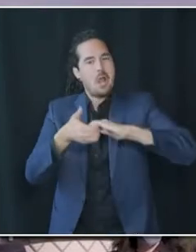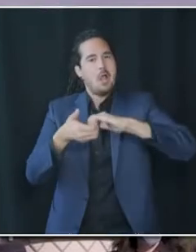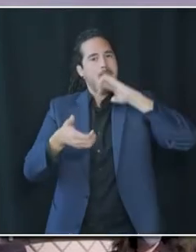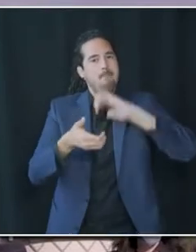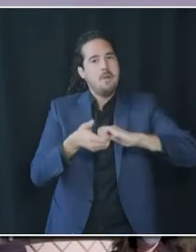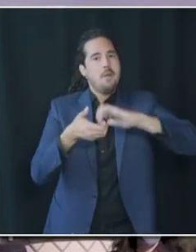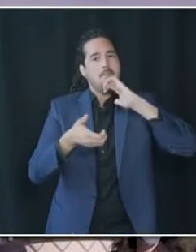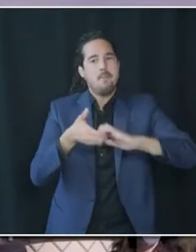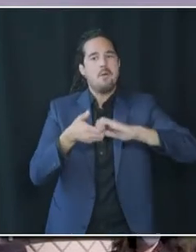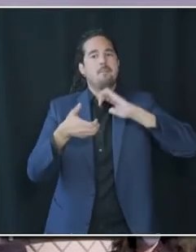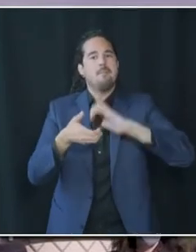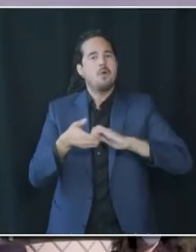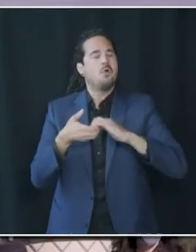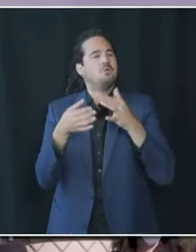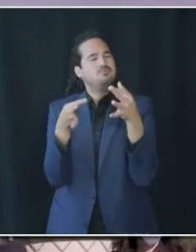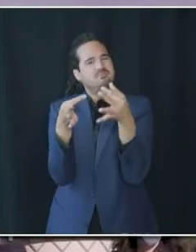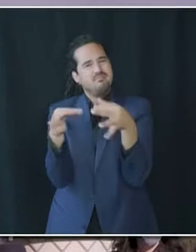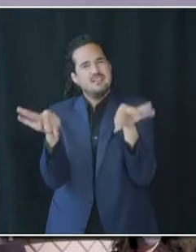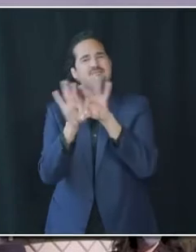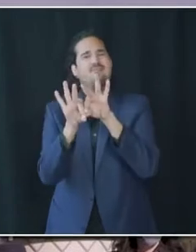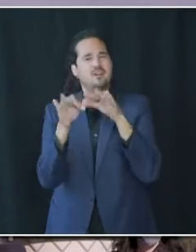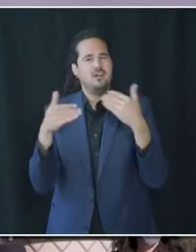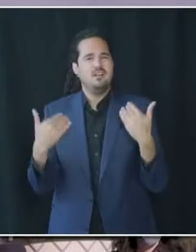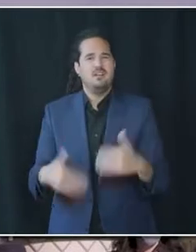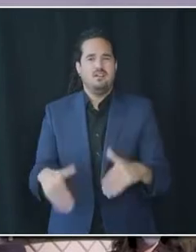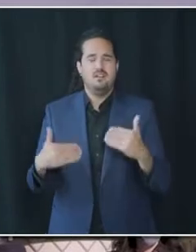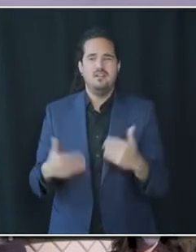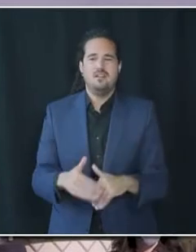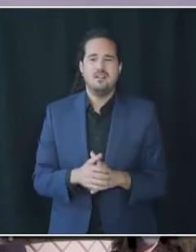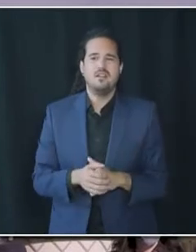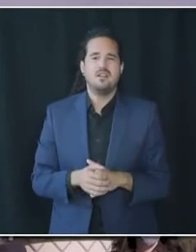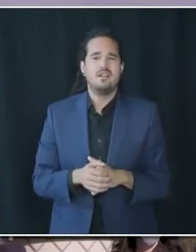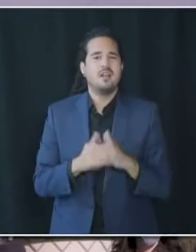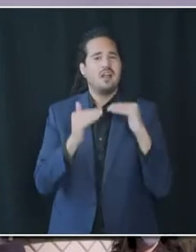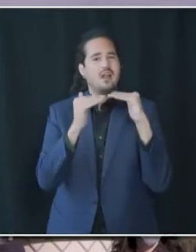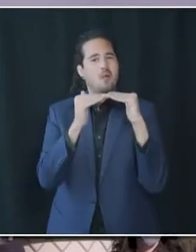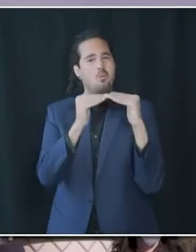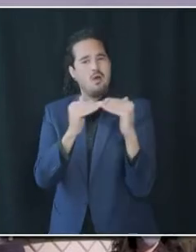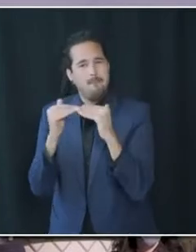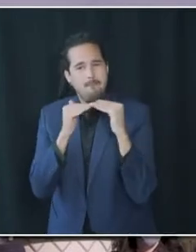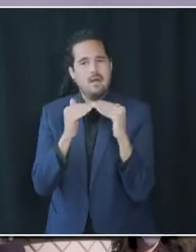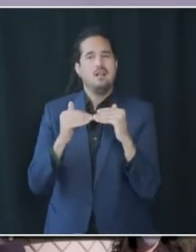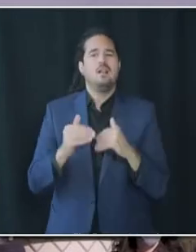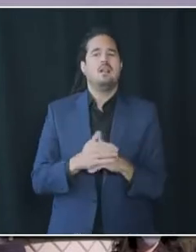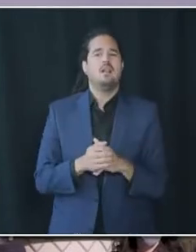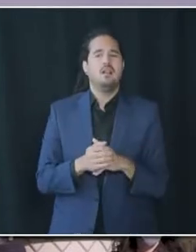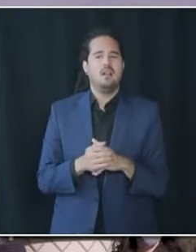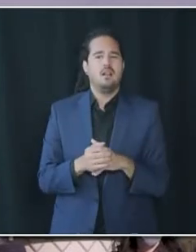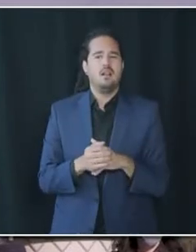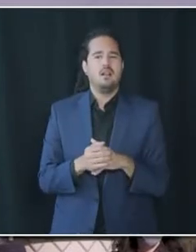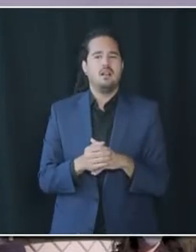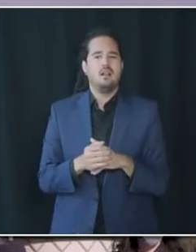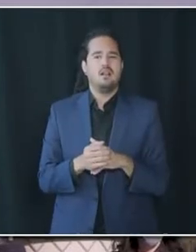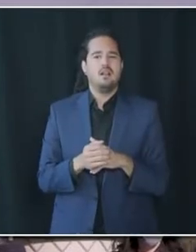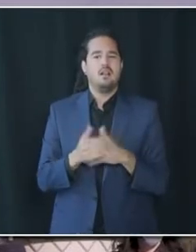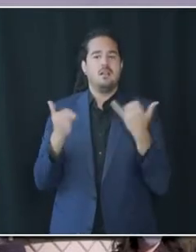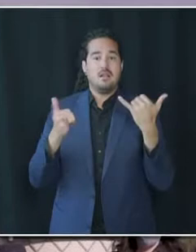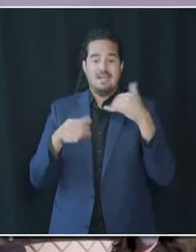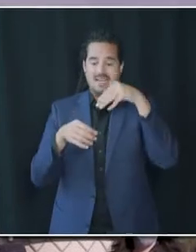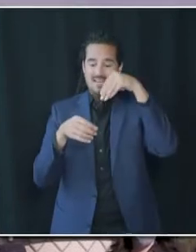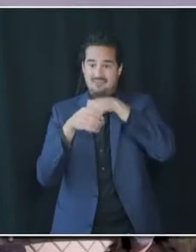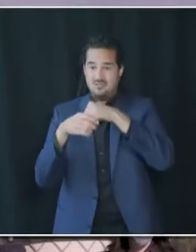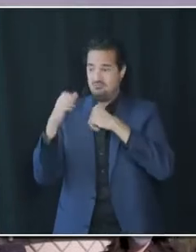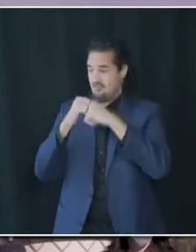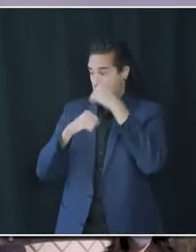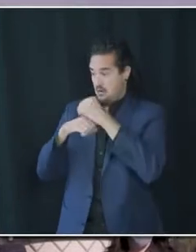concentrados en equidad en eficiencia y administración eficiente sociedades que